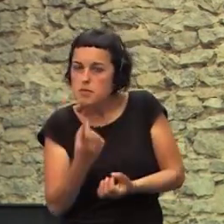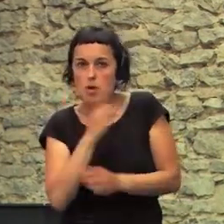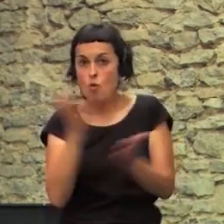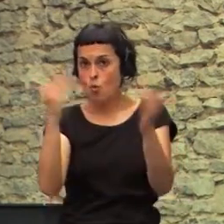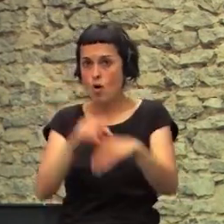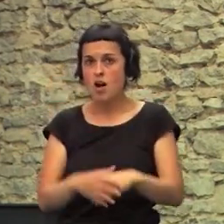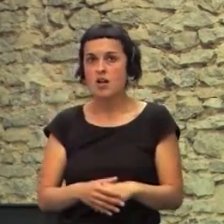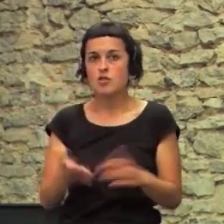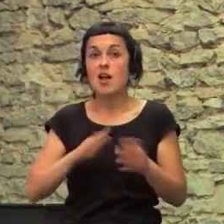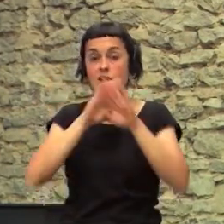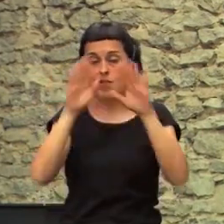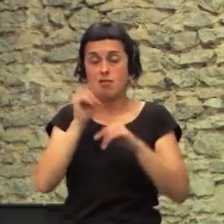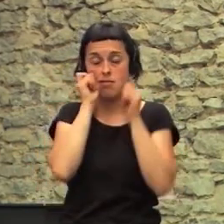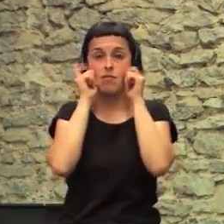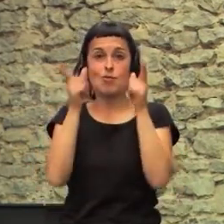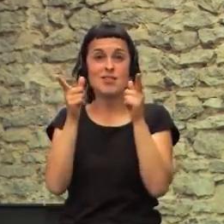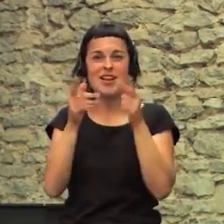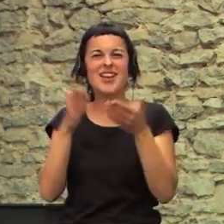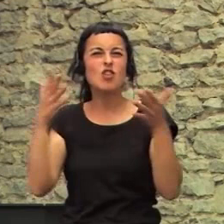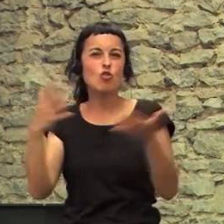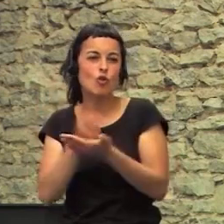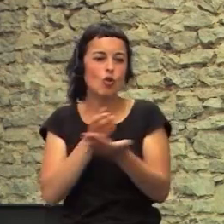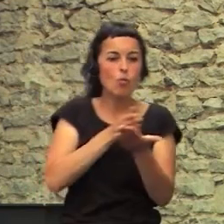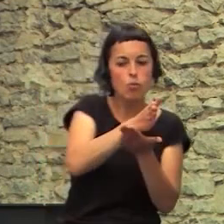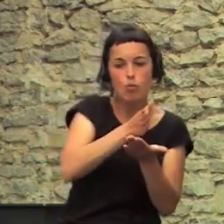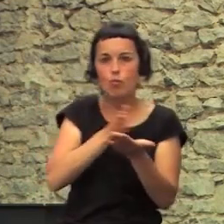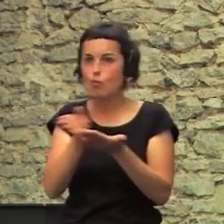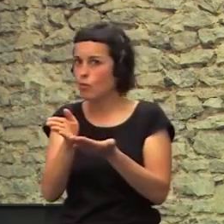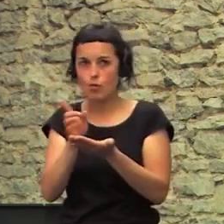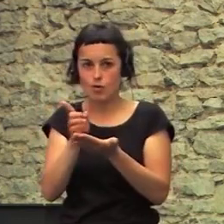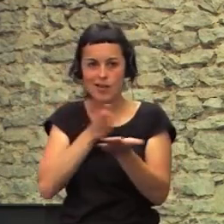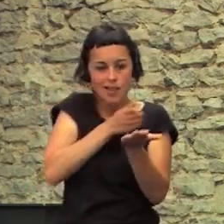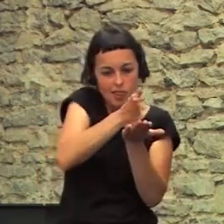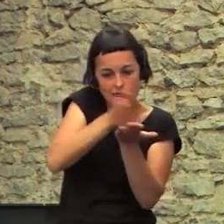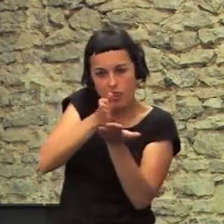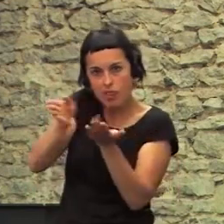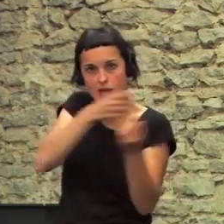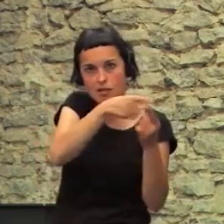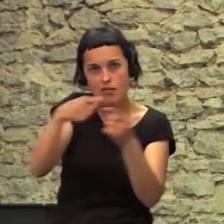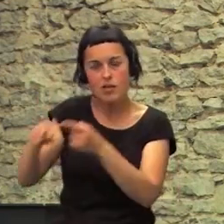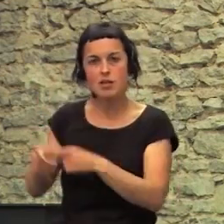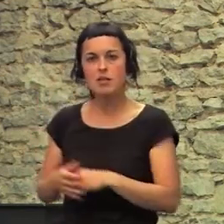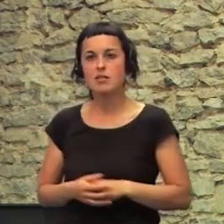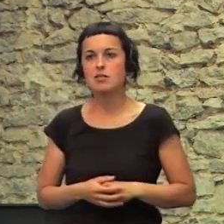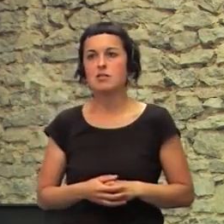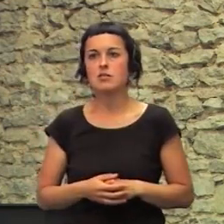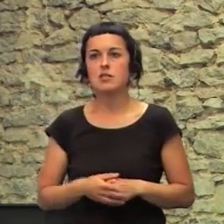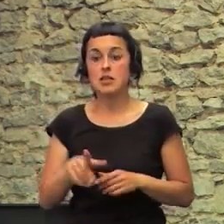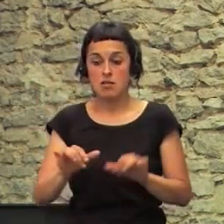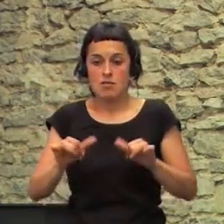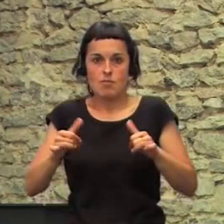hay, nada es tan dicotómico y que todo es más fluido de lo que parece. Y ahí llega un poco en el tema de la diferenciación